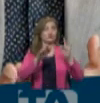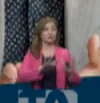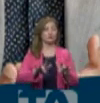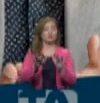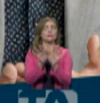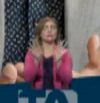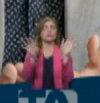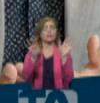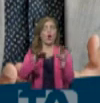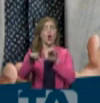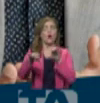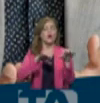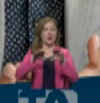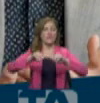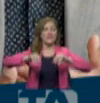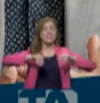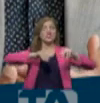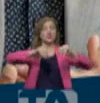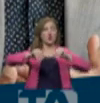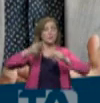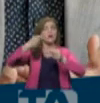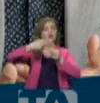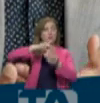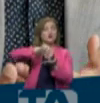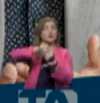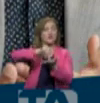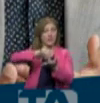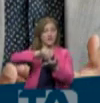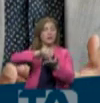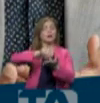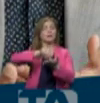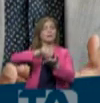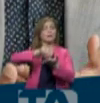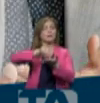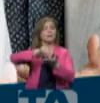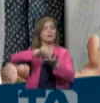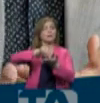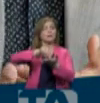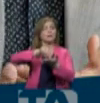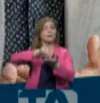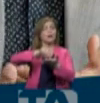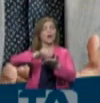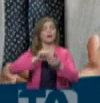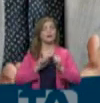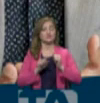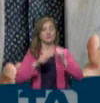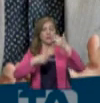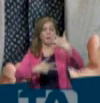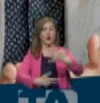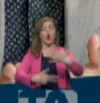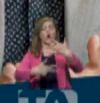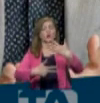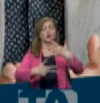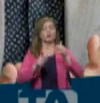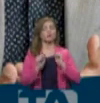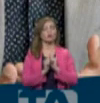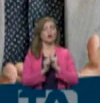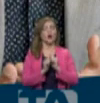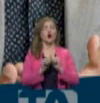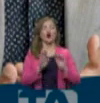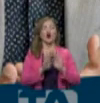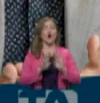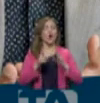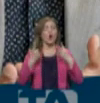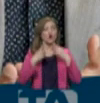Secretaría General de Coordinación Territorial y Participación Ciudadana, Juan Esteban Medina, en la Secretaría de Inclusión Social, María Gabriela